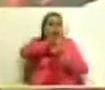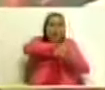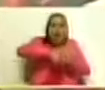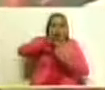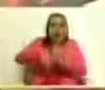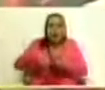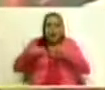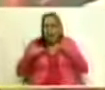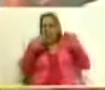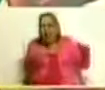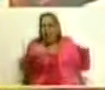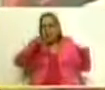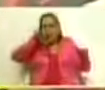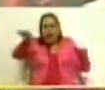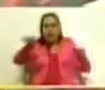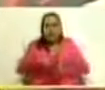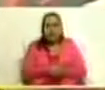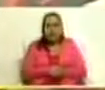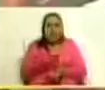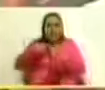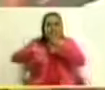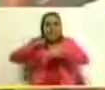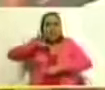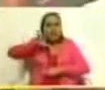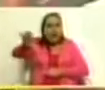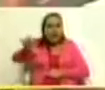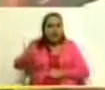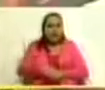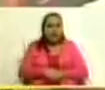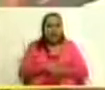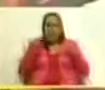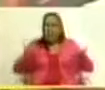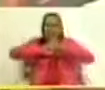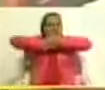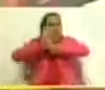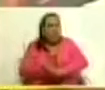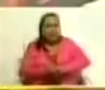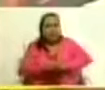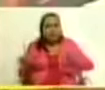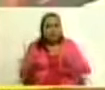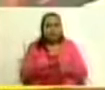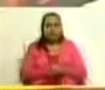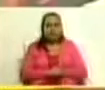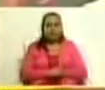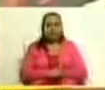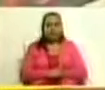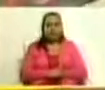de entreguismo, de venta de la patria, basta ya.